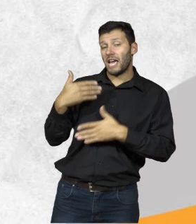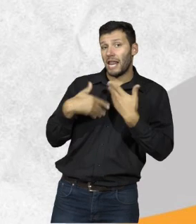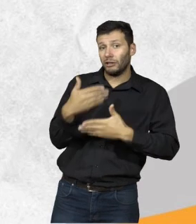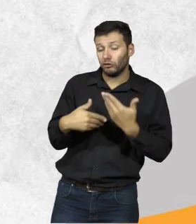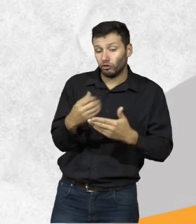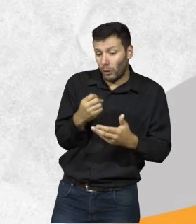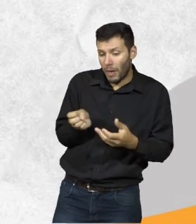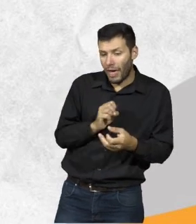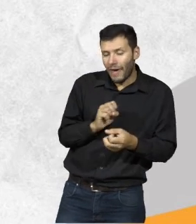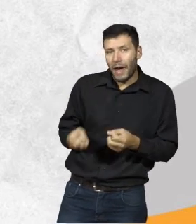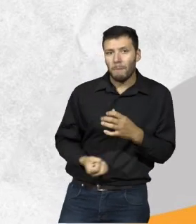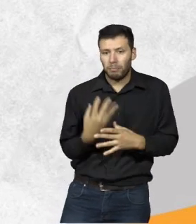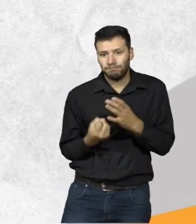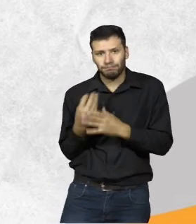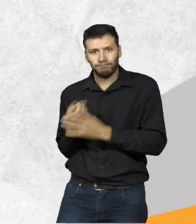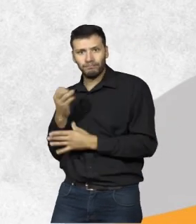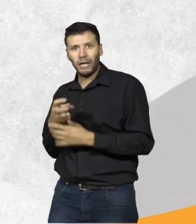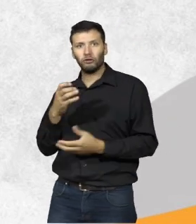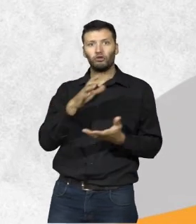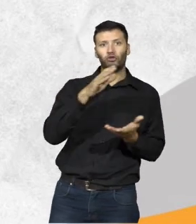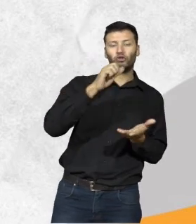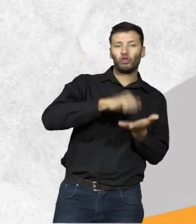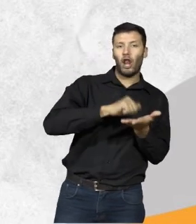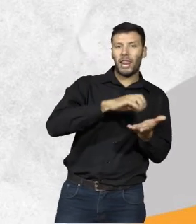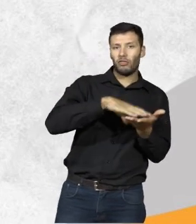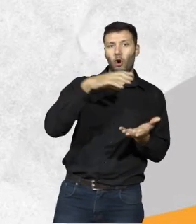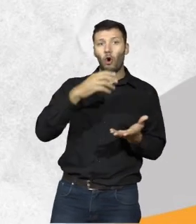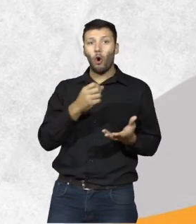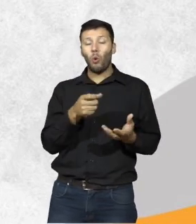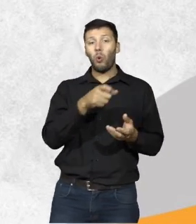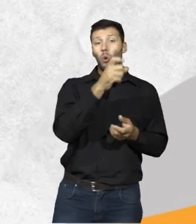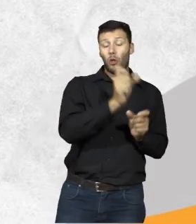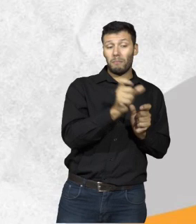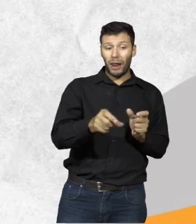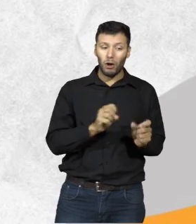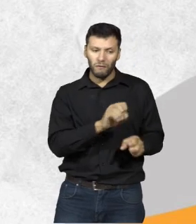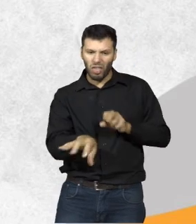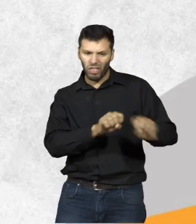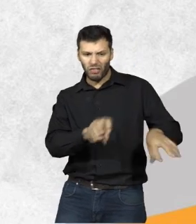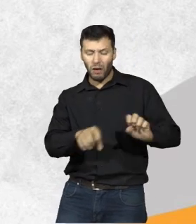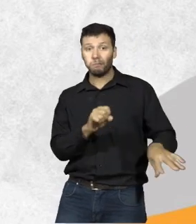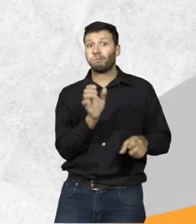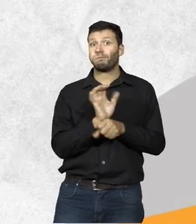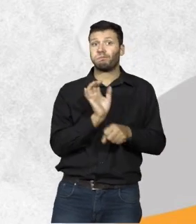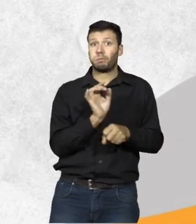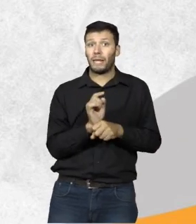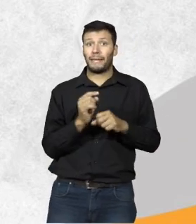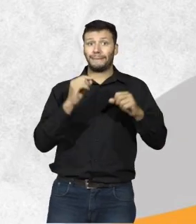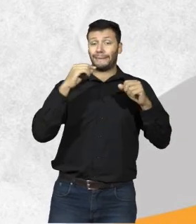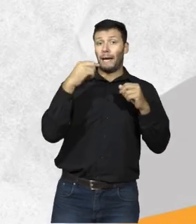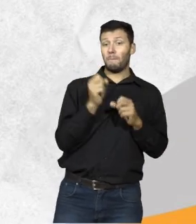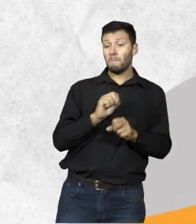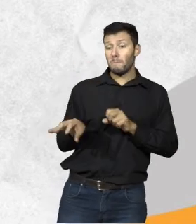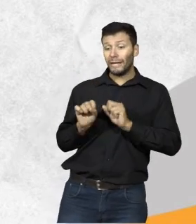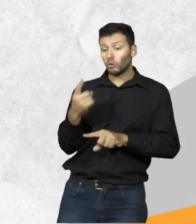urbanos. Cuando no somos conscientes de que cada ser humano en el planeta genera 1 kilo de basura por día, y